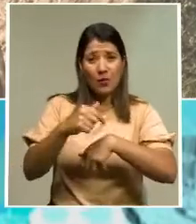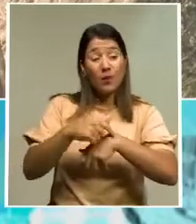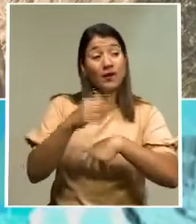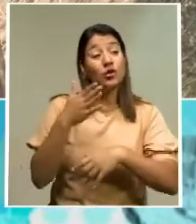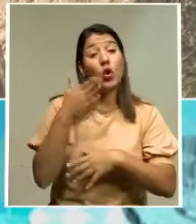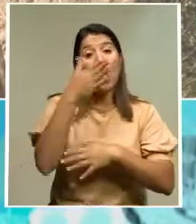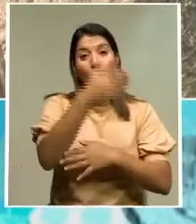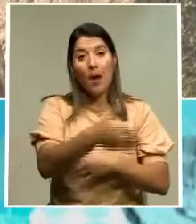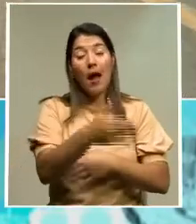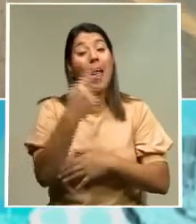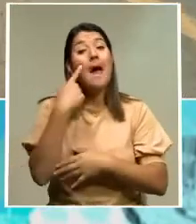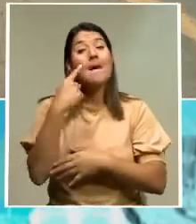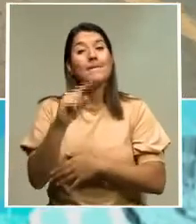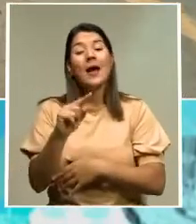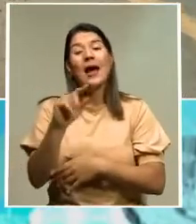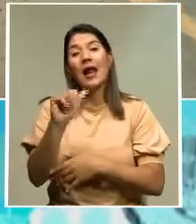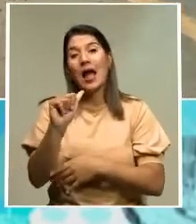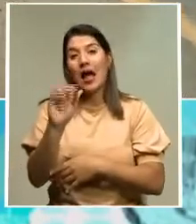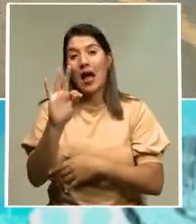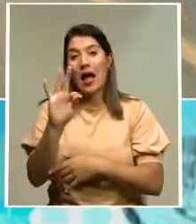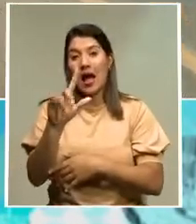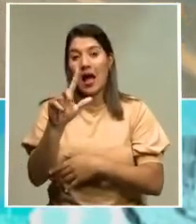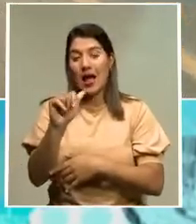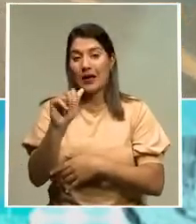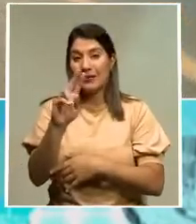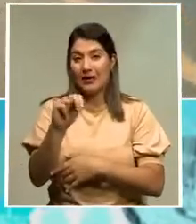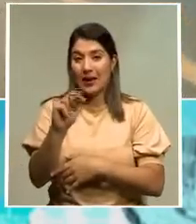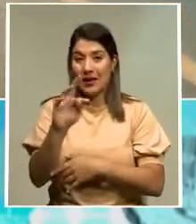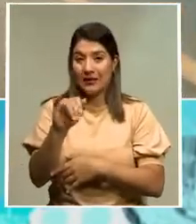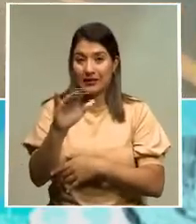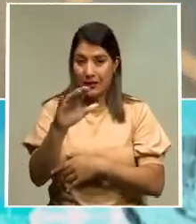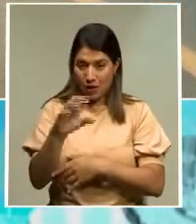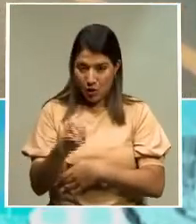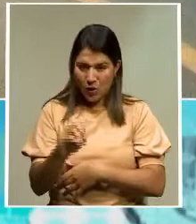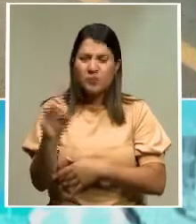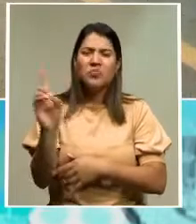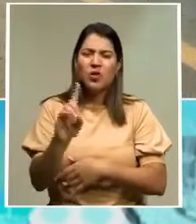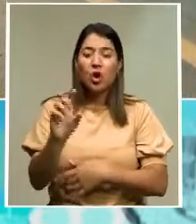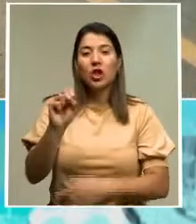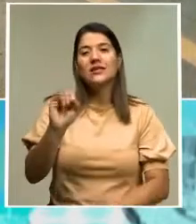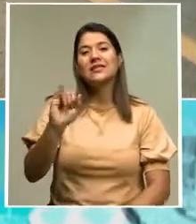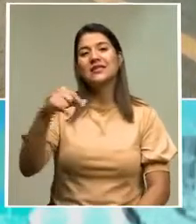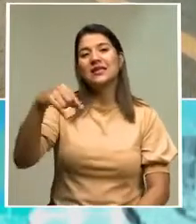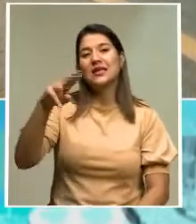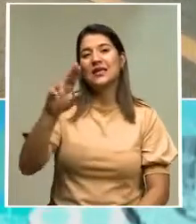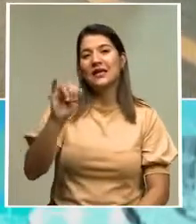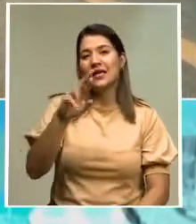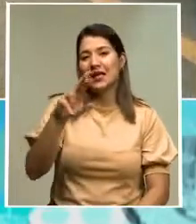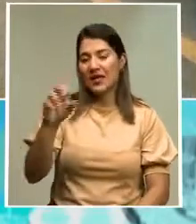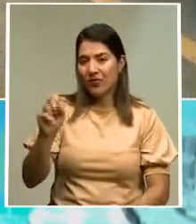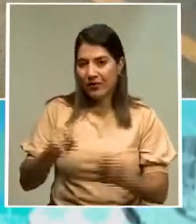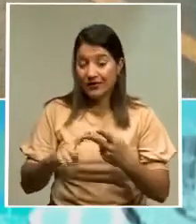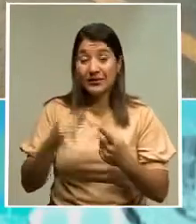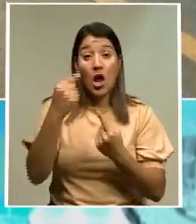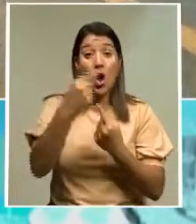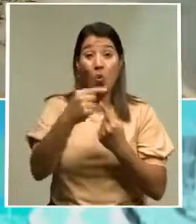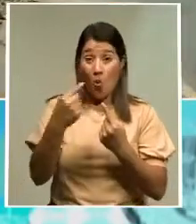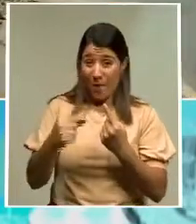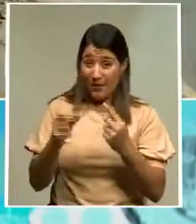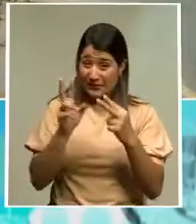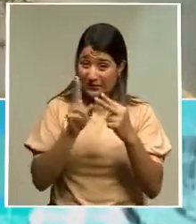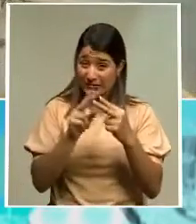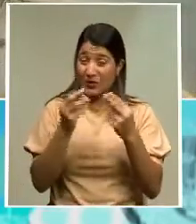atlántica y está distribuido en diferentes lugares. El sector de Siquirres, el sector de Guapiles, que está siendo muy afectado,